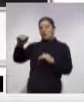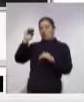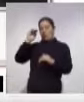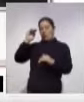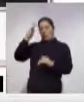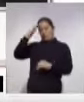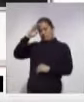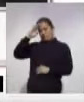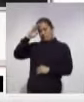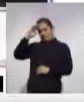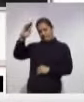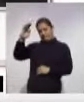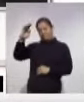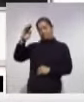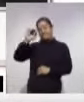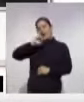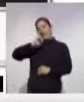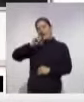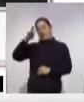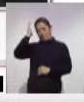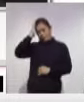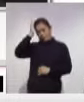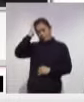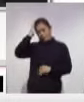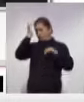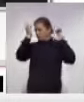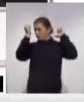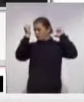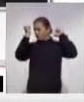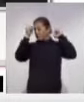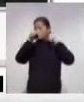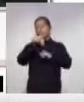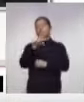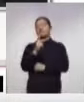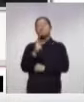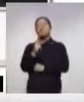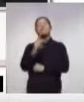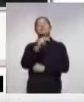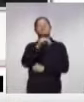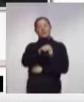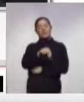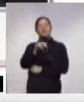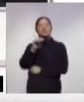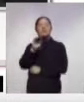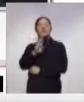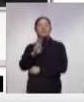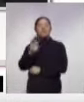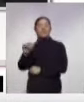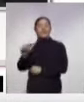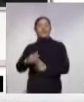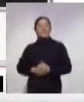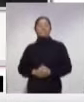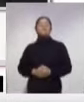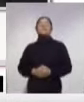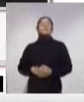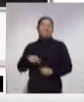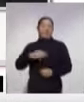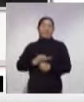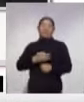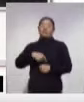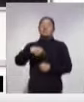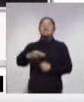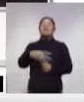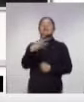Entonces, pues para aquellos que quieren decir las cosas bien este 14 de febrero, qué mejor que